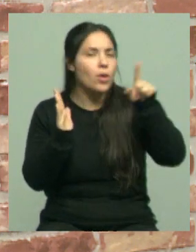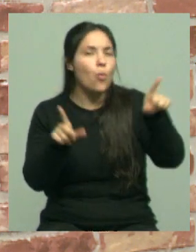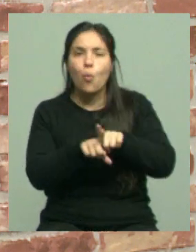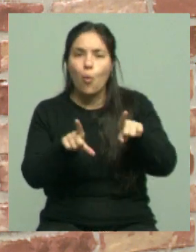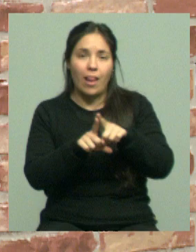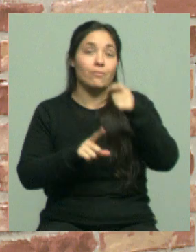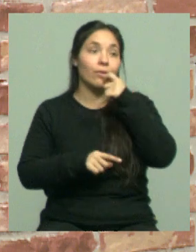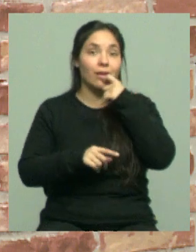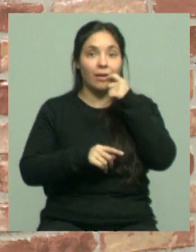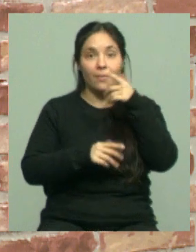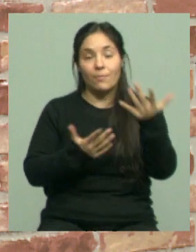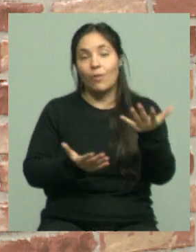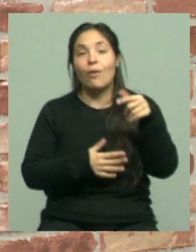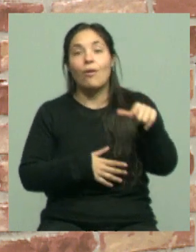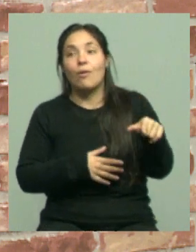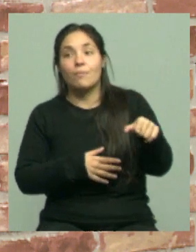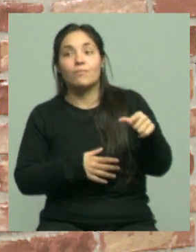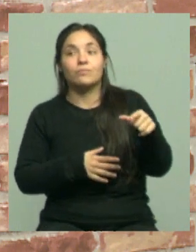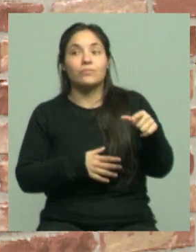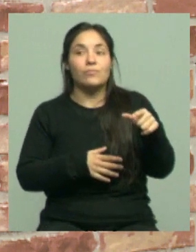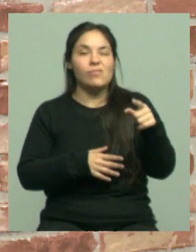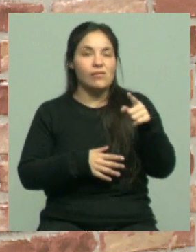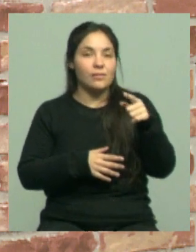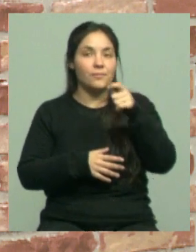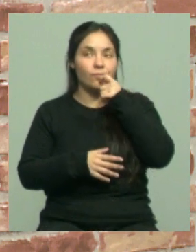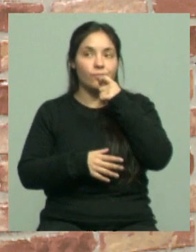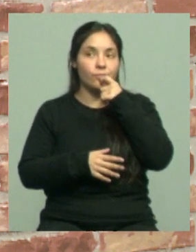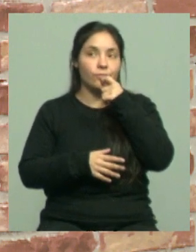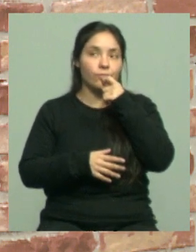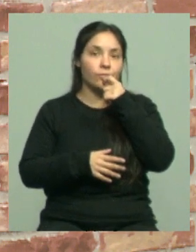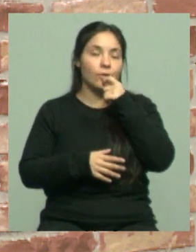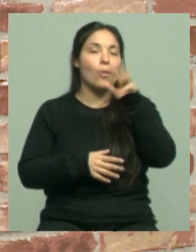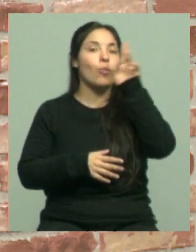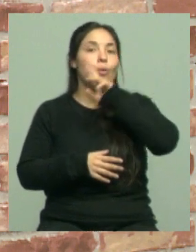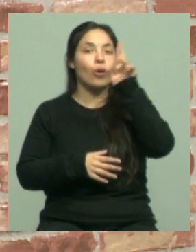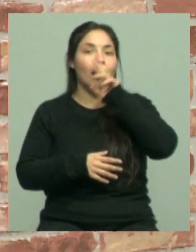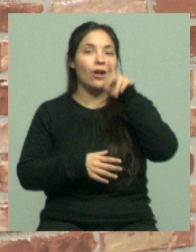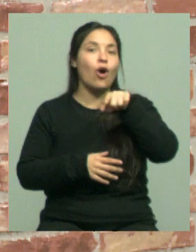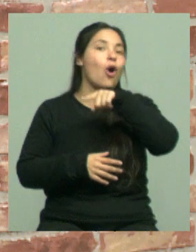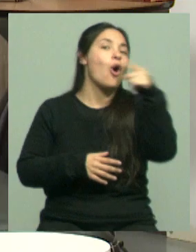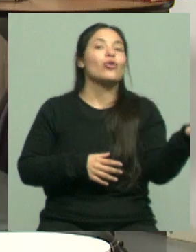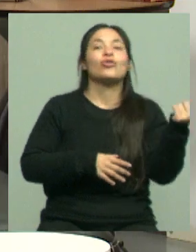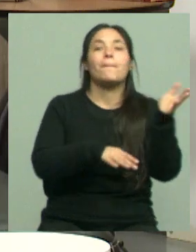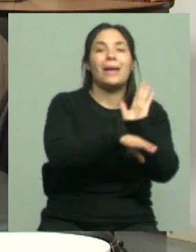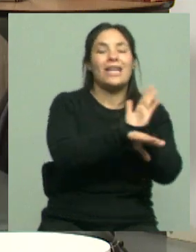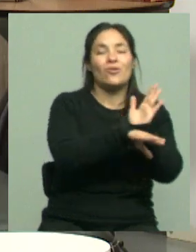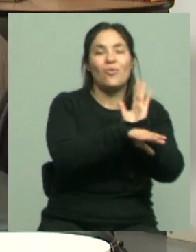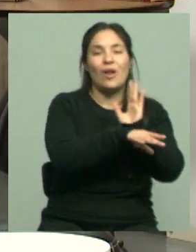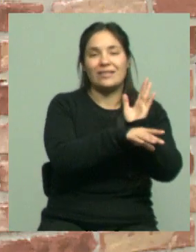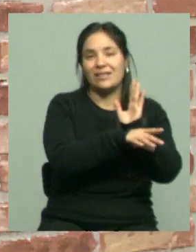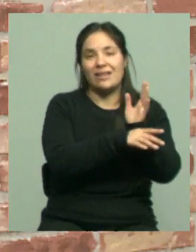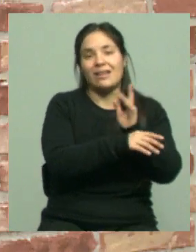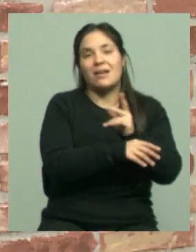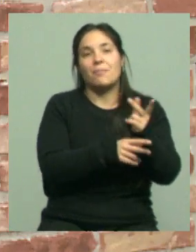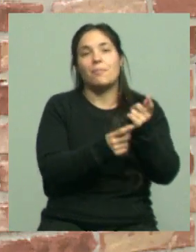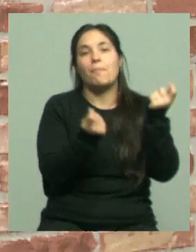raro, si no termina siendo parte de las producciones independientes, las que tienen menos recursos o esas que no